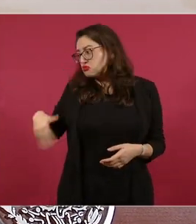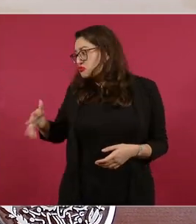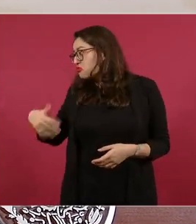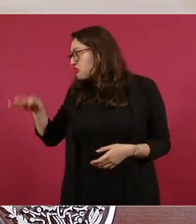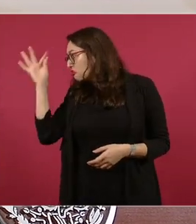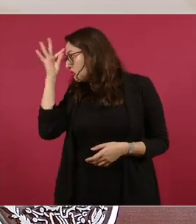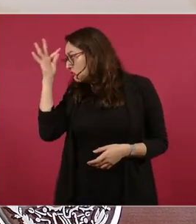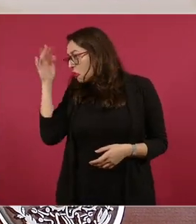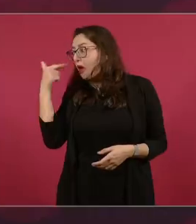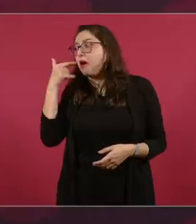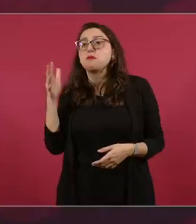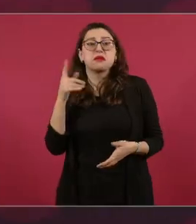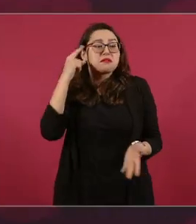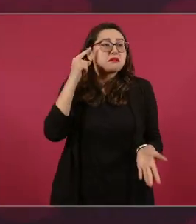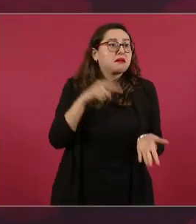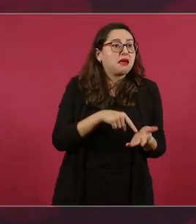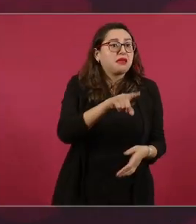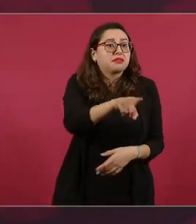el caso es